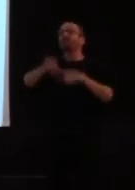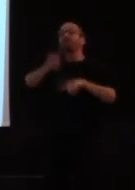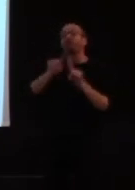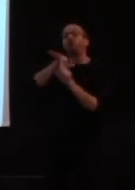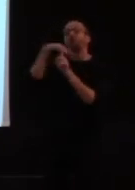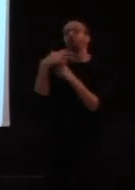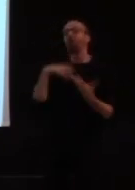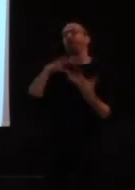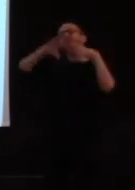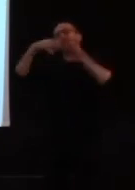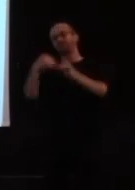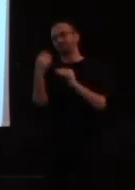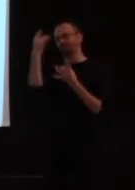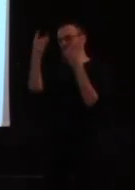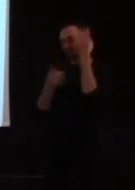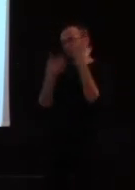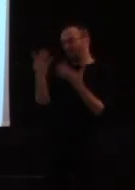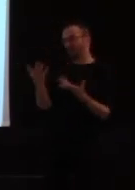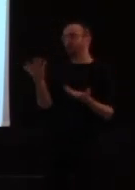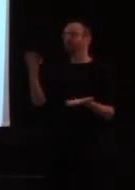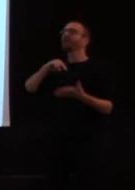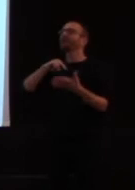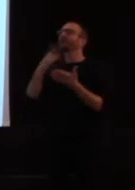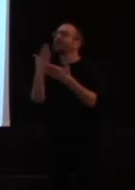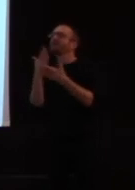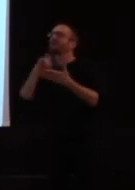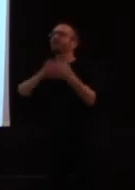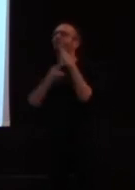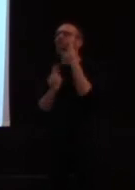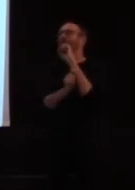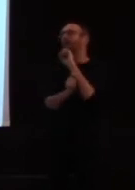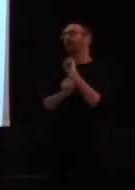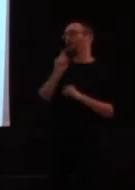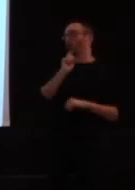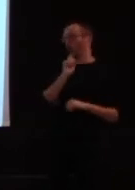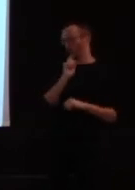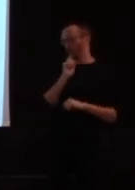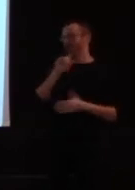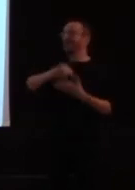explican en clase? Diríamos que podríamos agruparlas en tres grandes grupos.